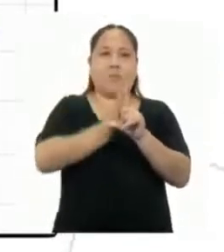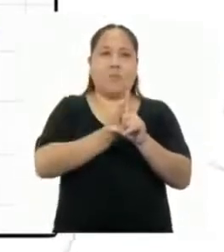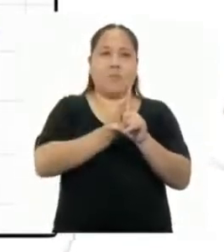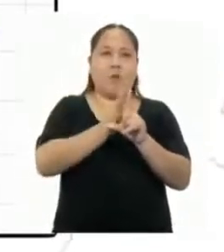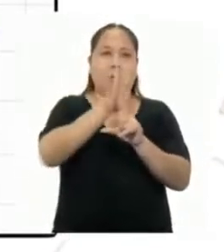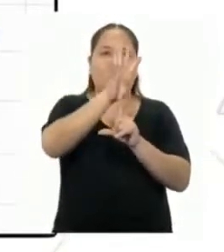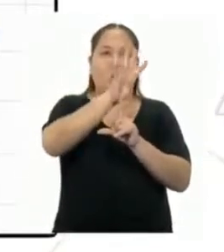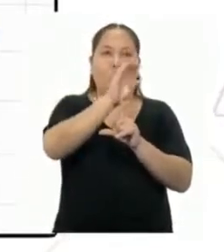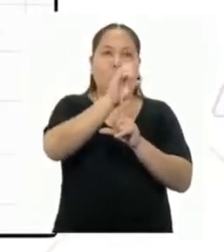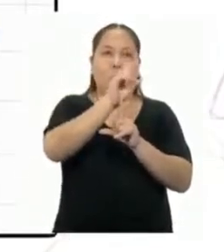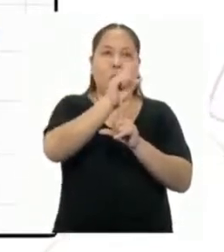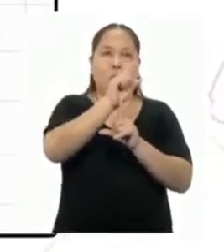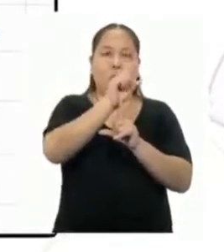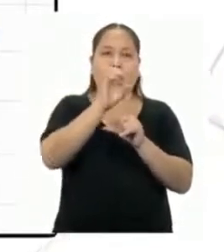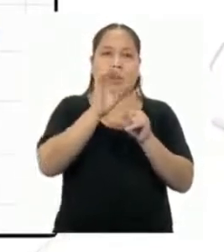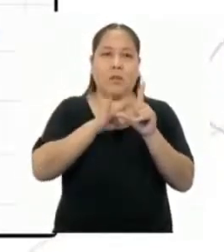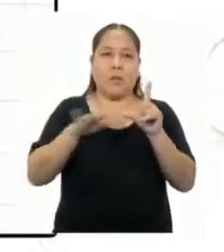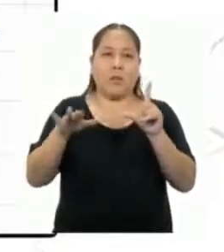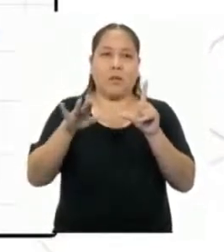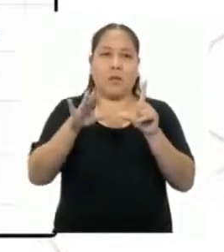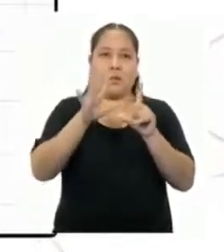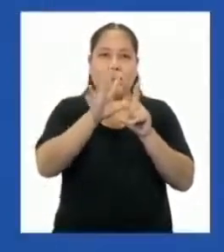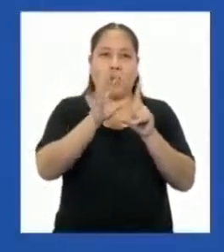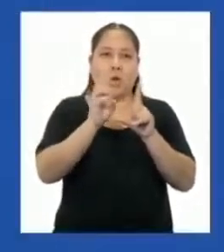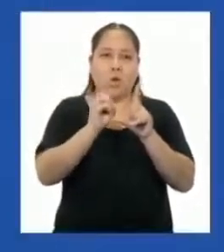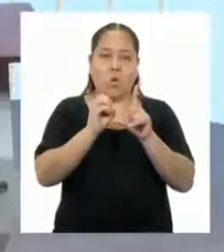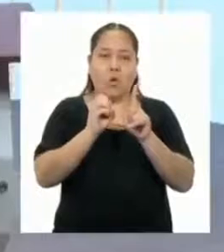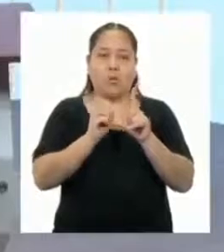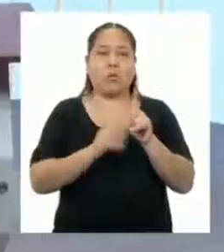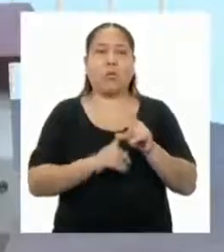aristas básicas de 50 centímetros.